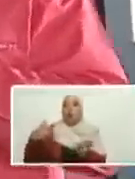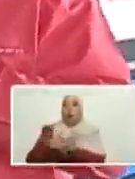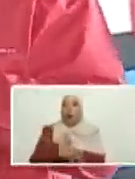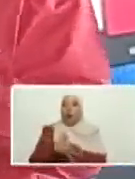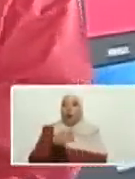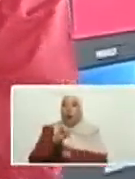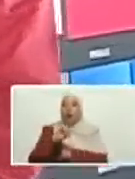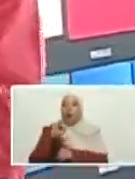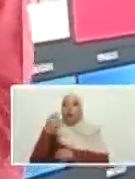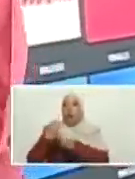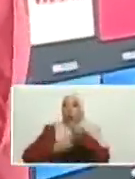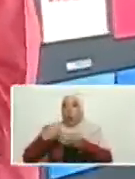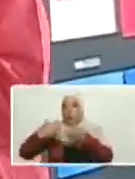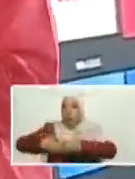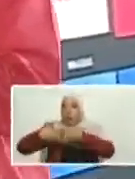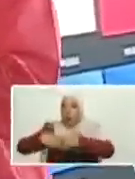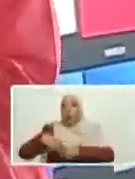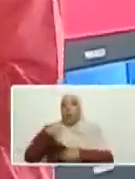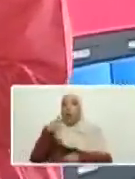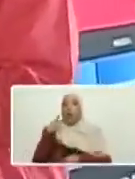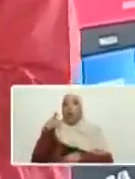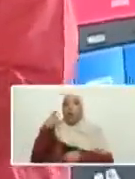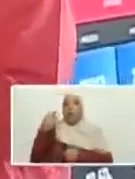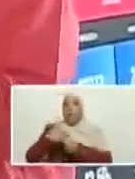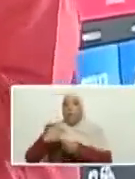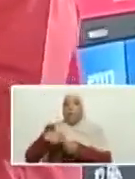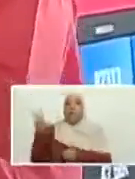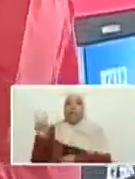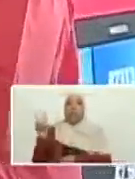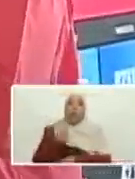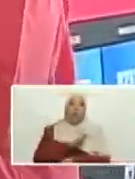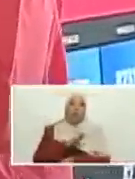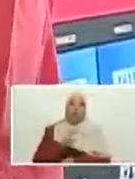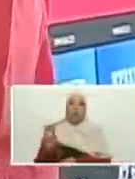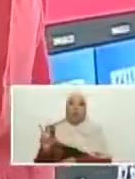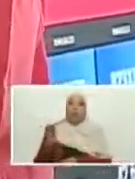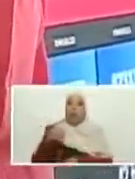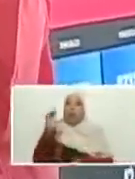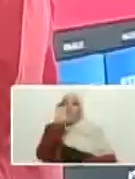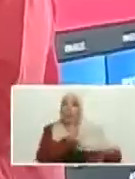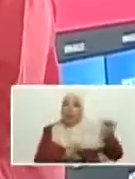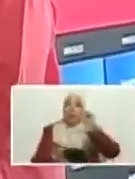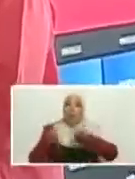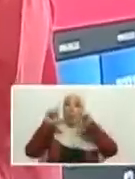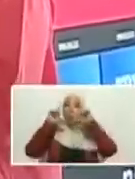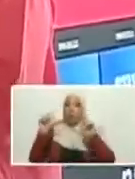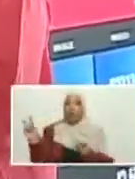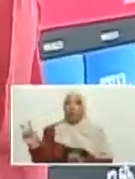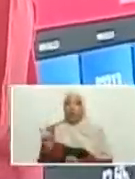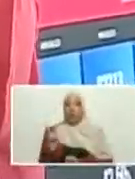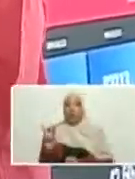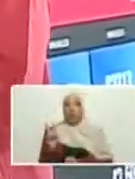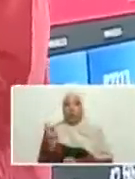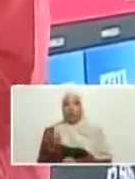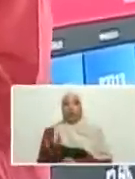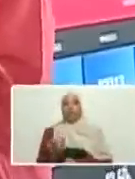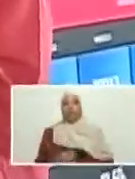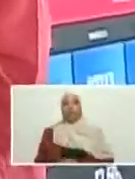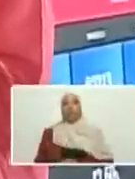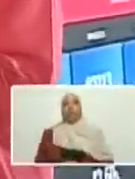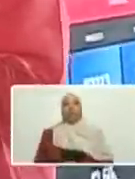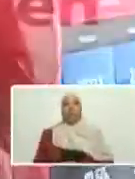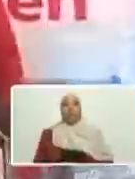por PDVSA, conocimiento de la clase obrera científica venezolana. Sí. Qué bueno, qué belleza. Y ya